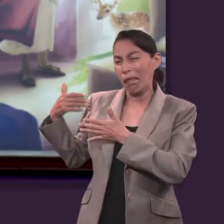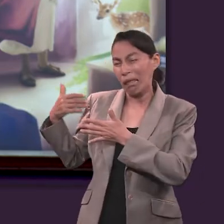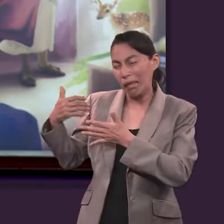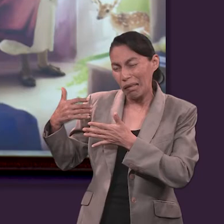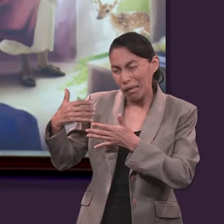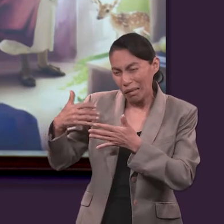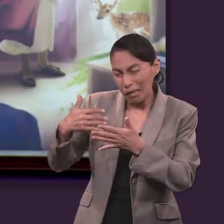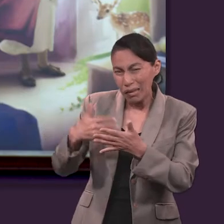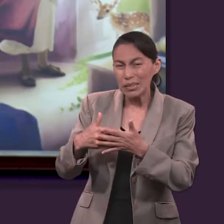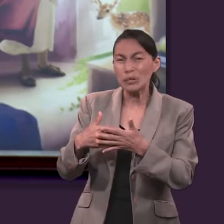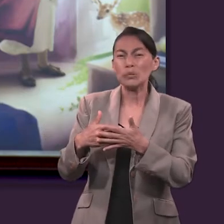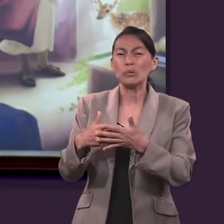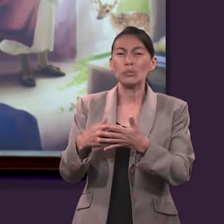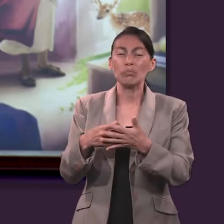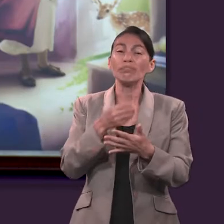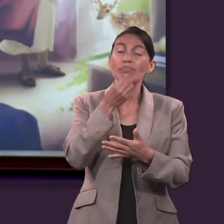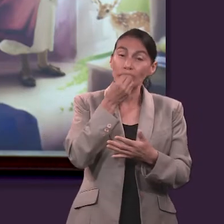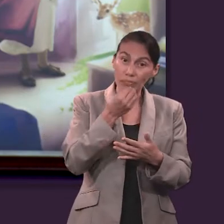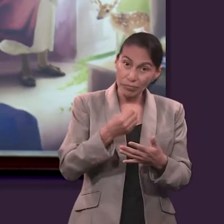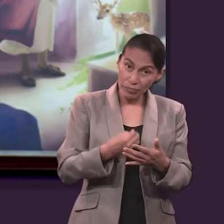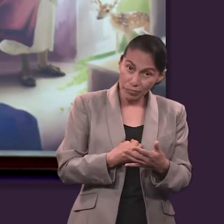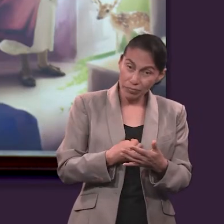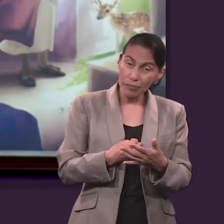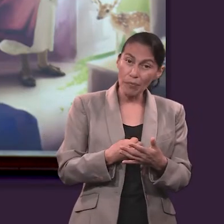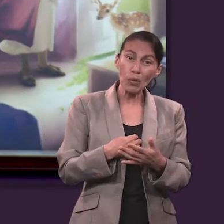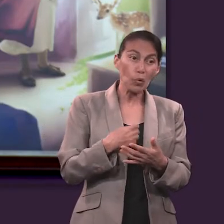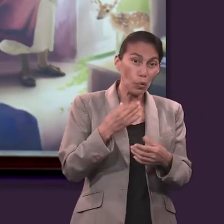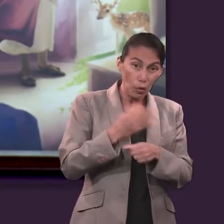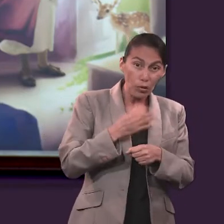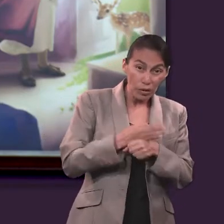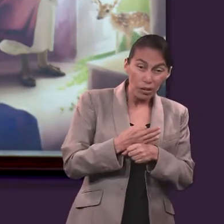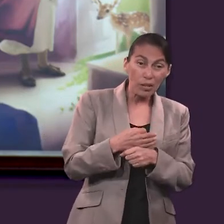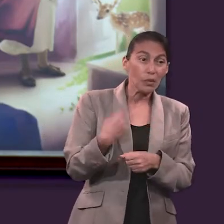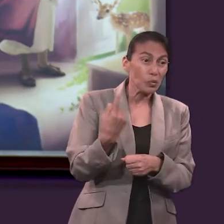de 6,000 años de tanto dolor y sufrimiento,